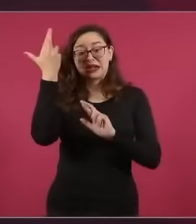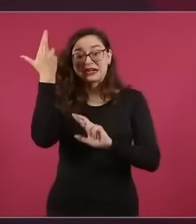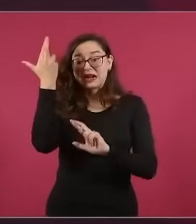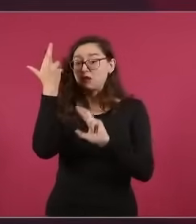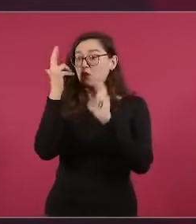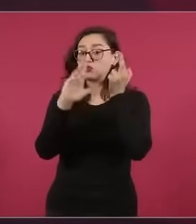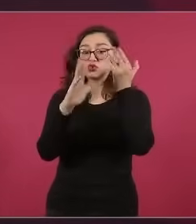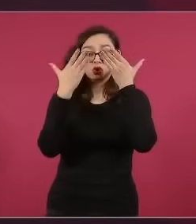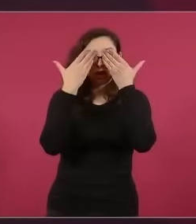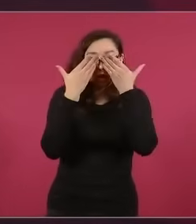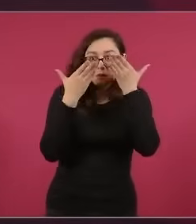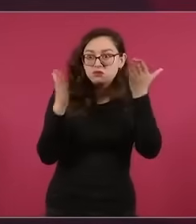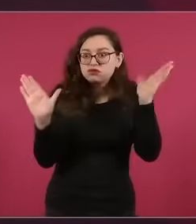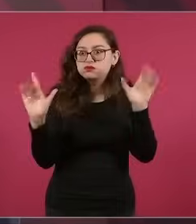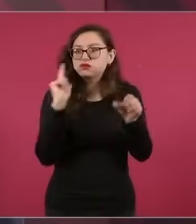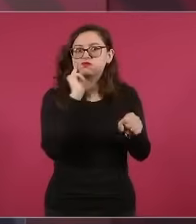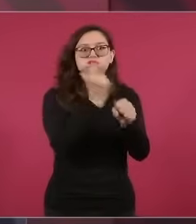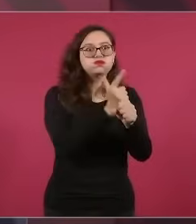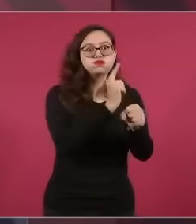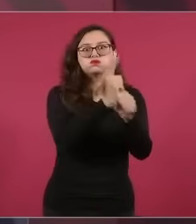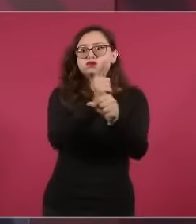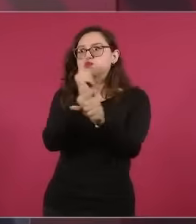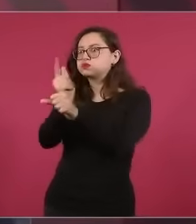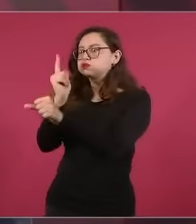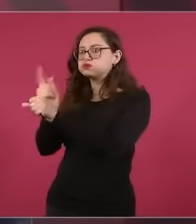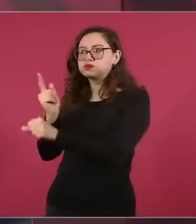las conciencias.